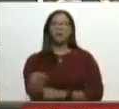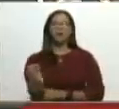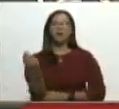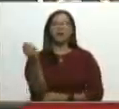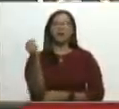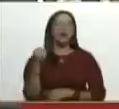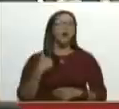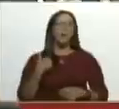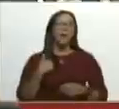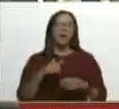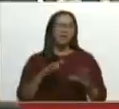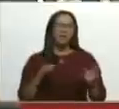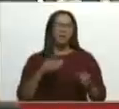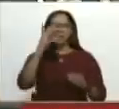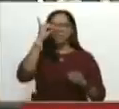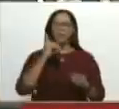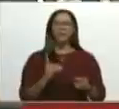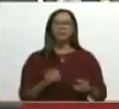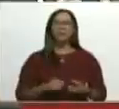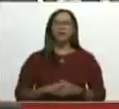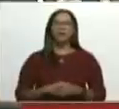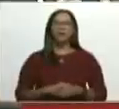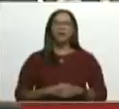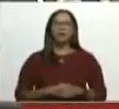o cualquier, o discapacidad,